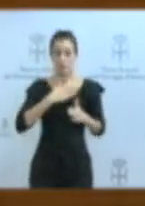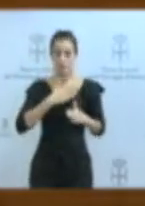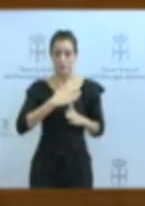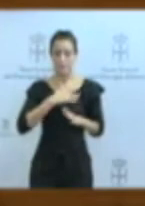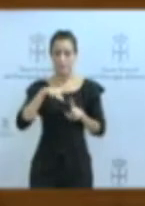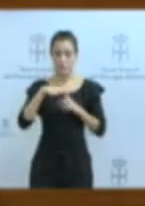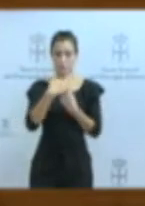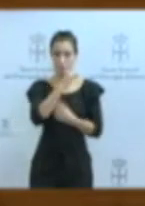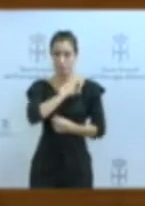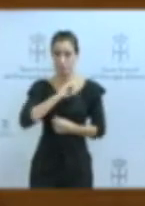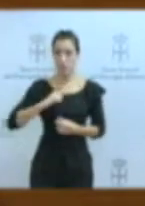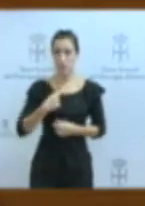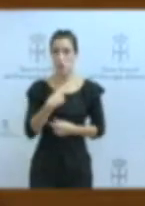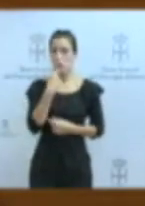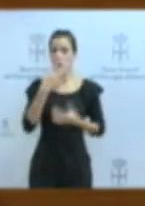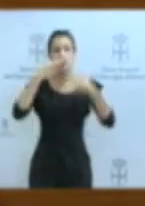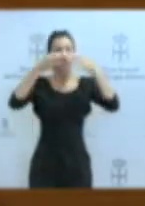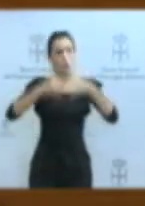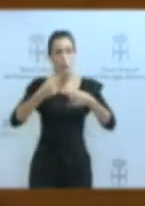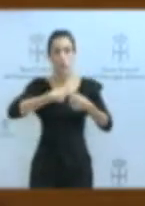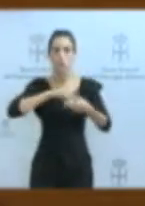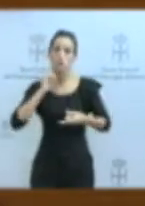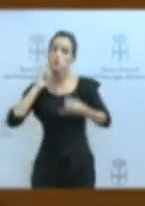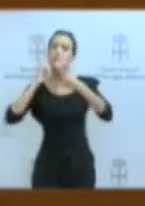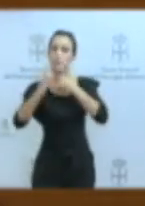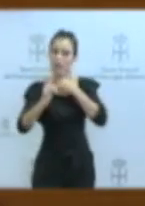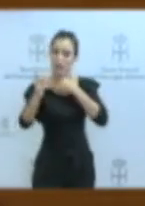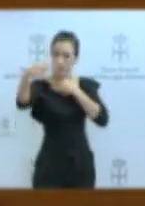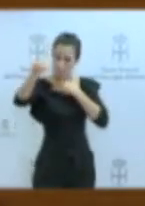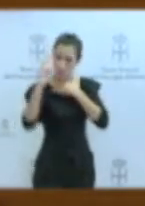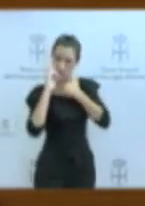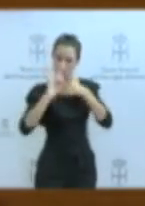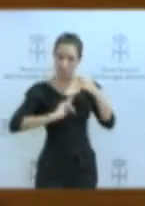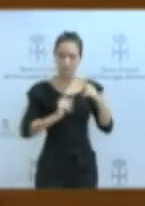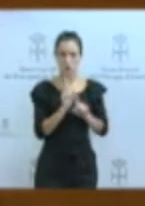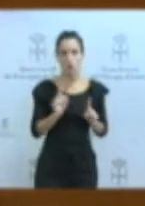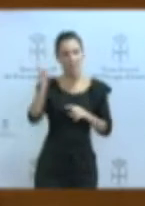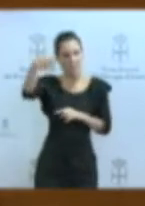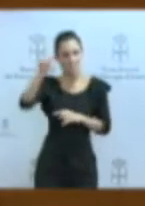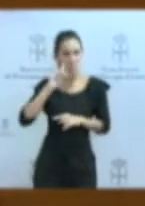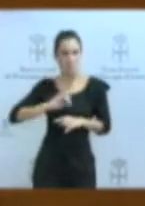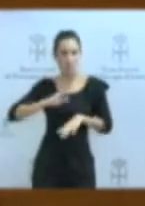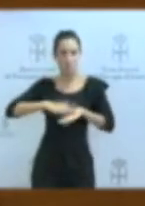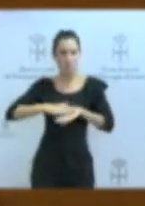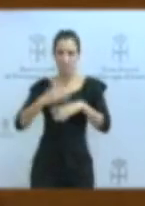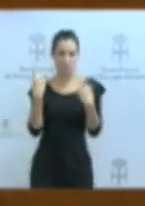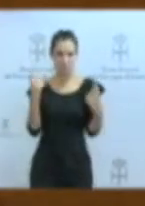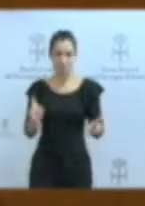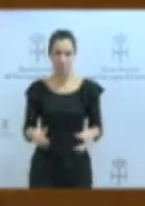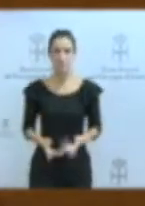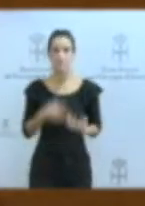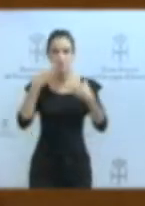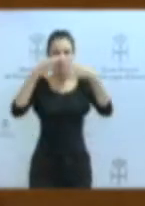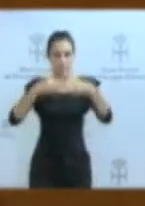nosotros, no nos han llamado ellos, no tienen por qué, bien es cierto. Simplemente Hemos confirmado también con el propio aeropuerto